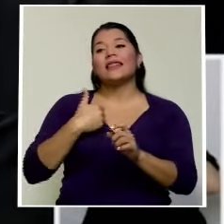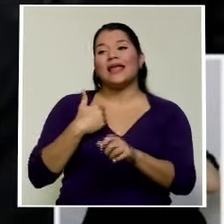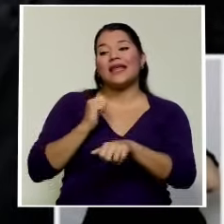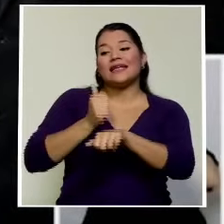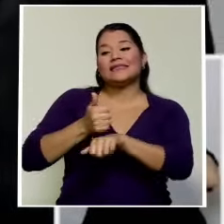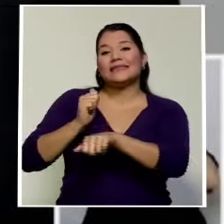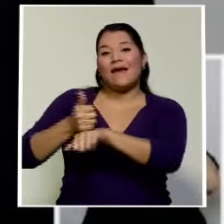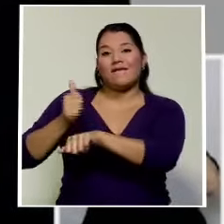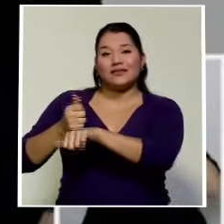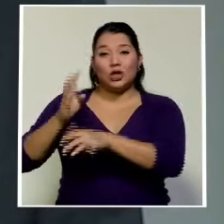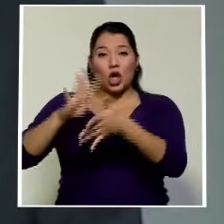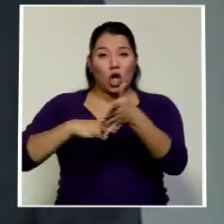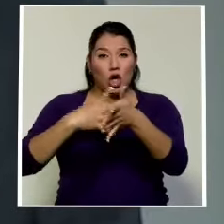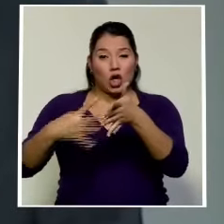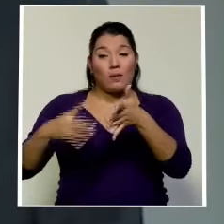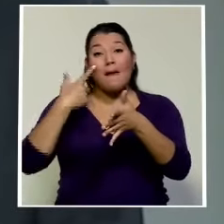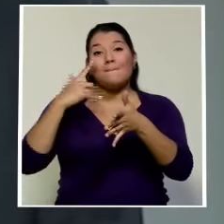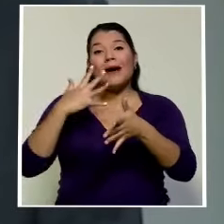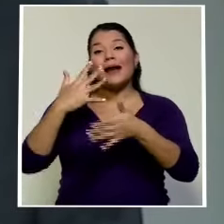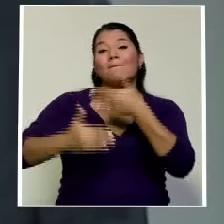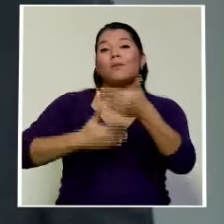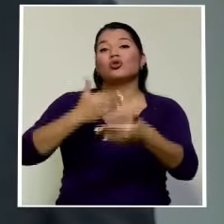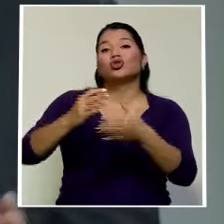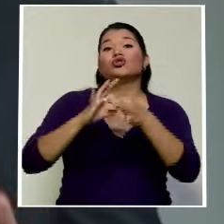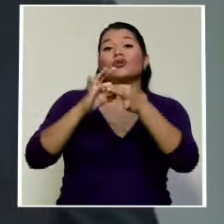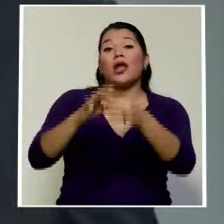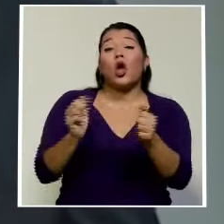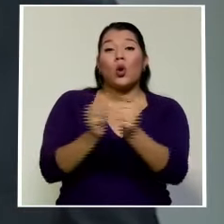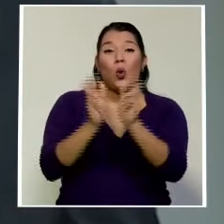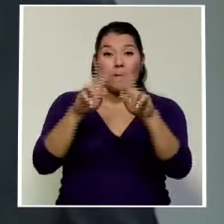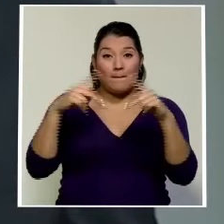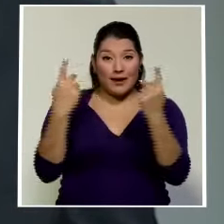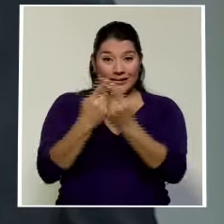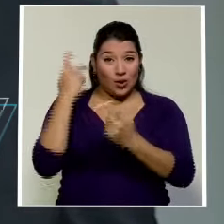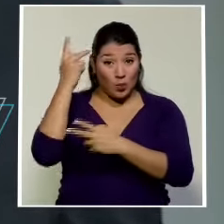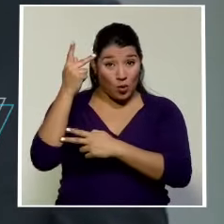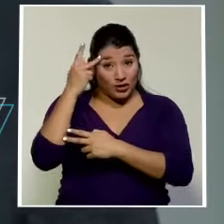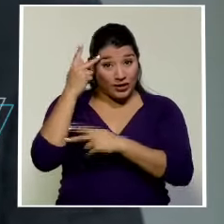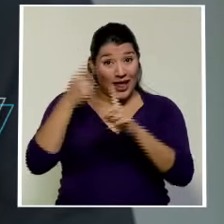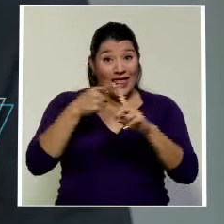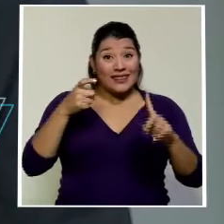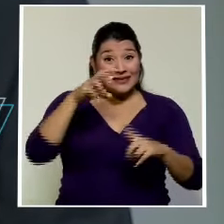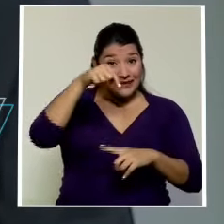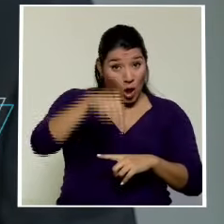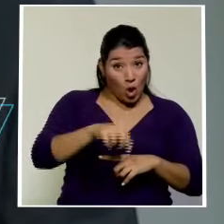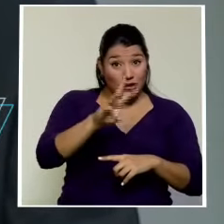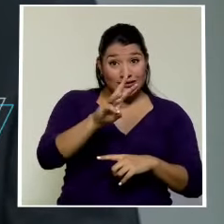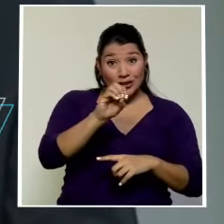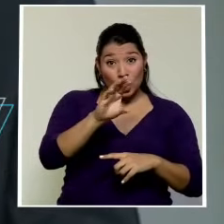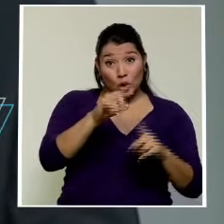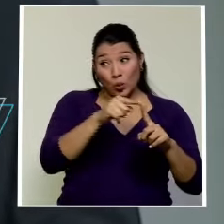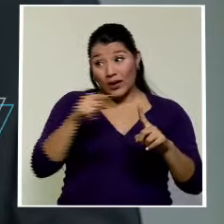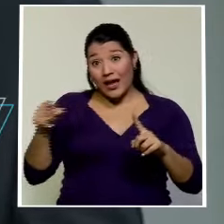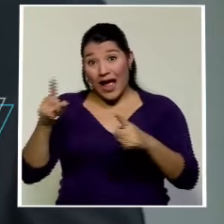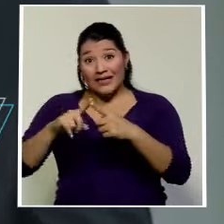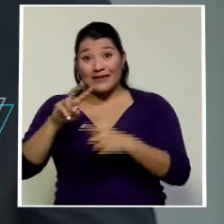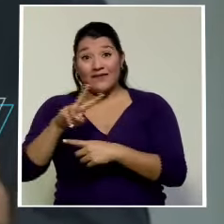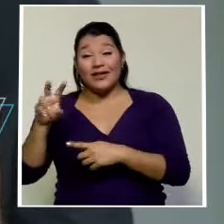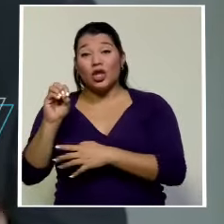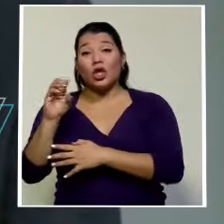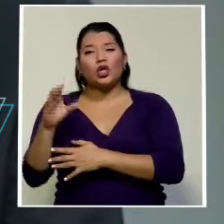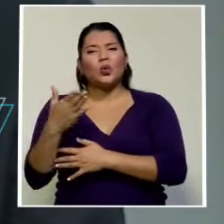partidos políticos. Tiene que determinarse porque a partir de hoy, 6 de octubre y hasta el 22 de octubre, los partidos